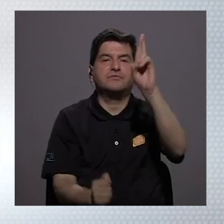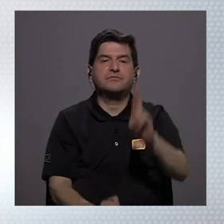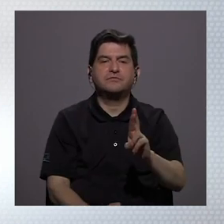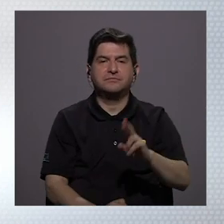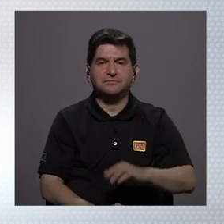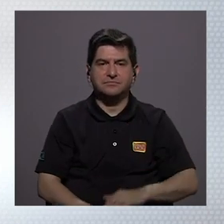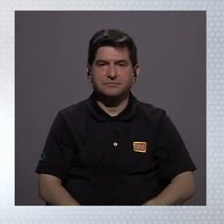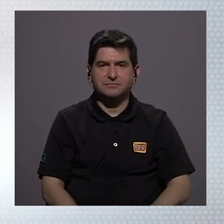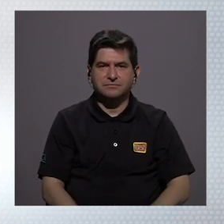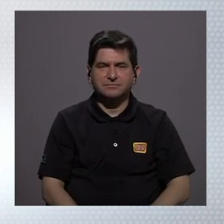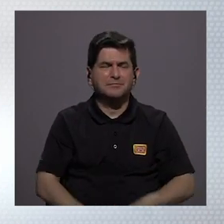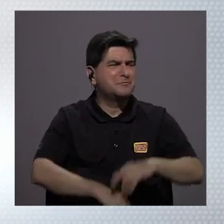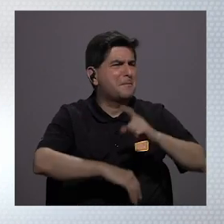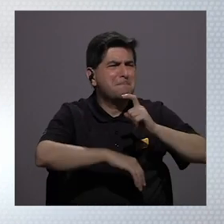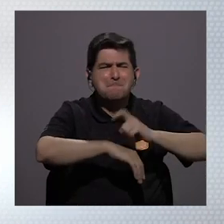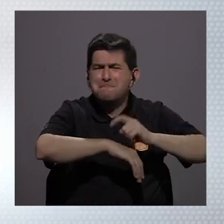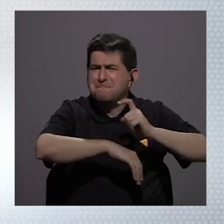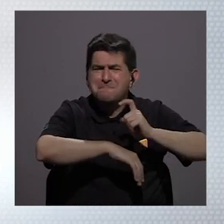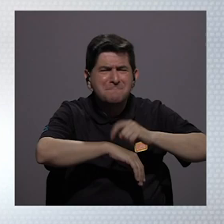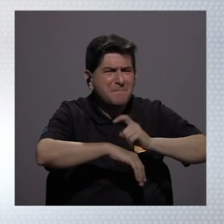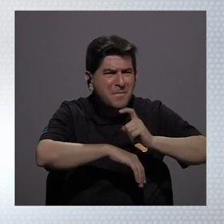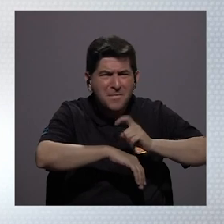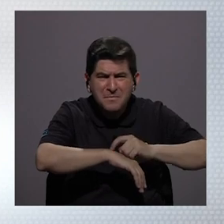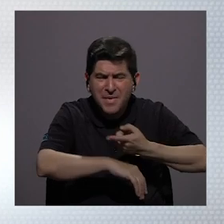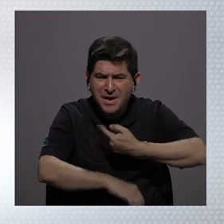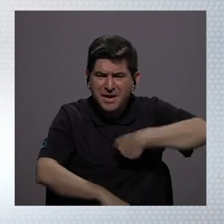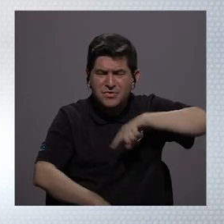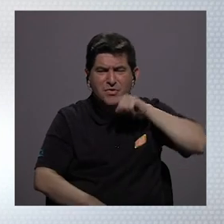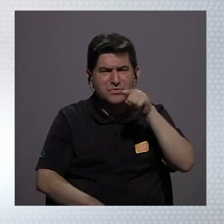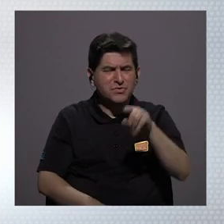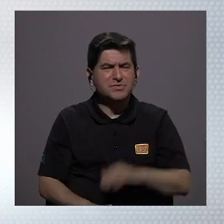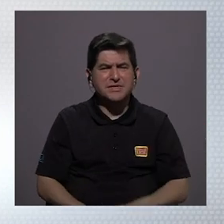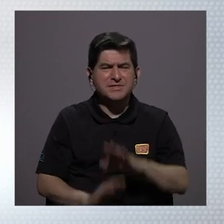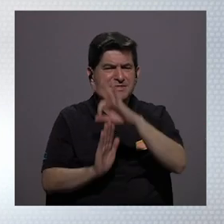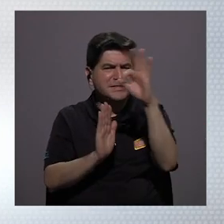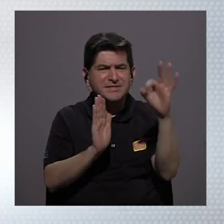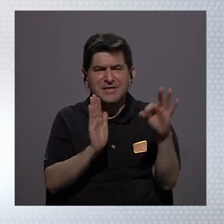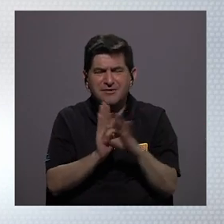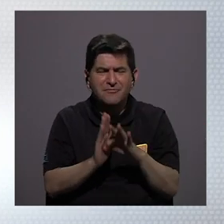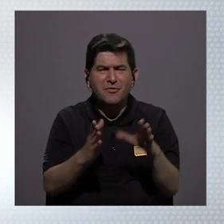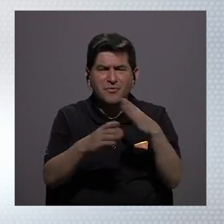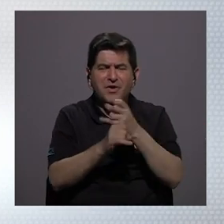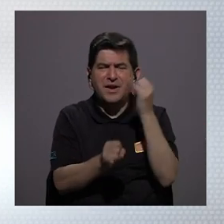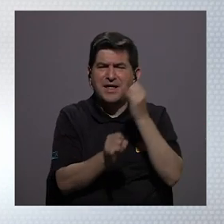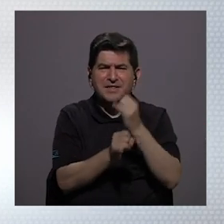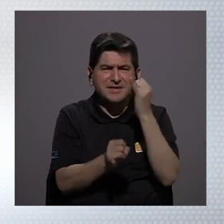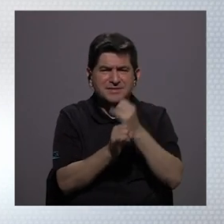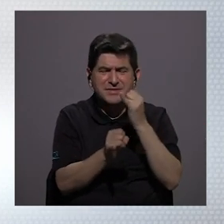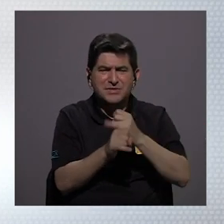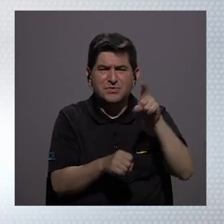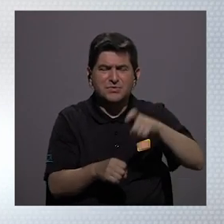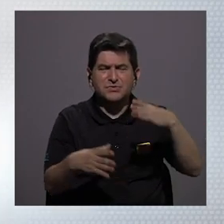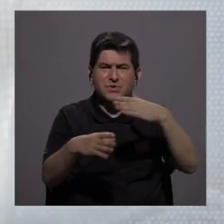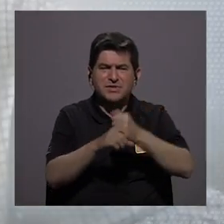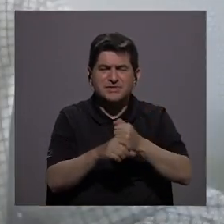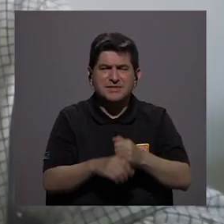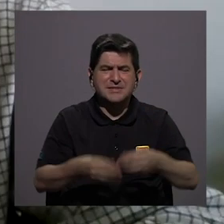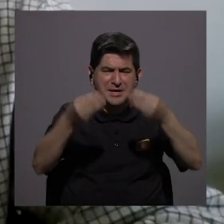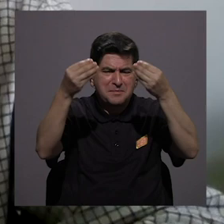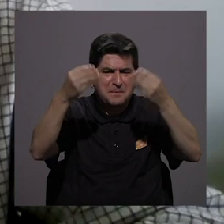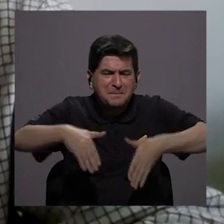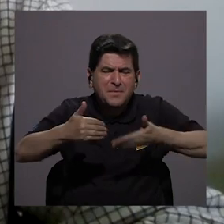costarricenses. ¿En qué momento, don Francisco, perdimos esa fórmula mágica de hacer instituciones necesarias?